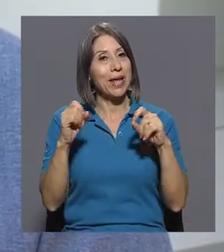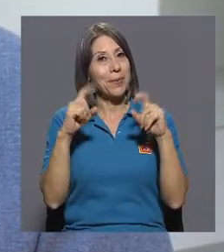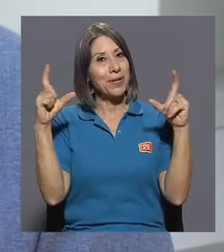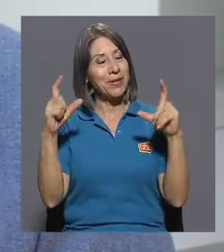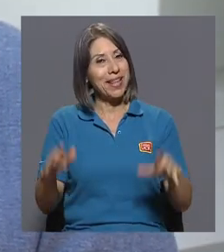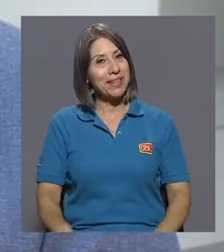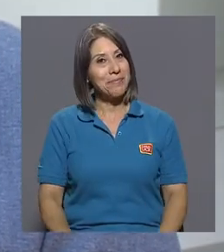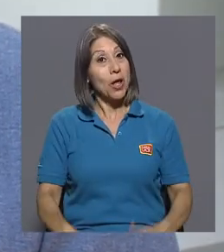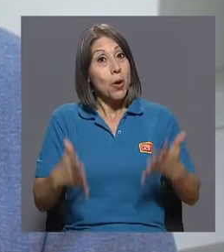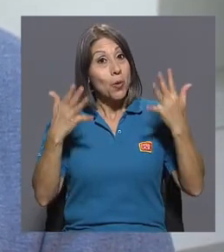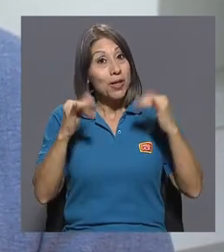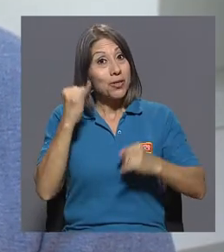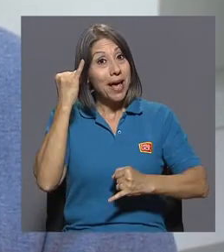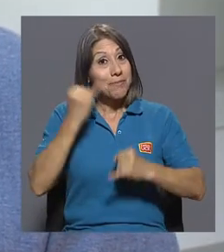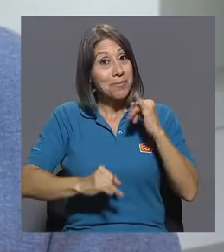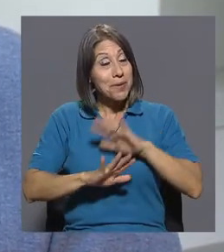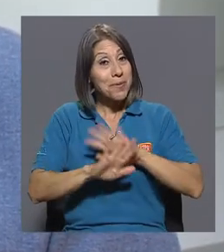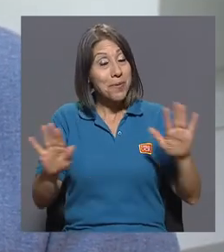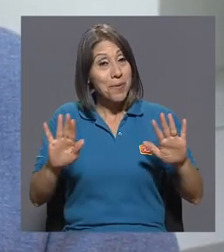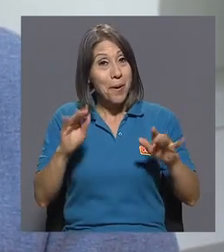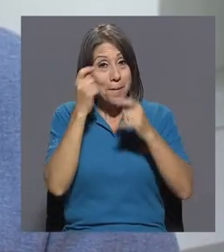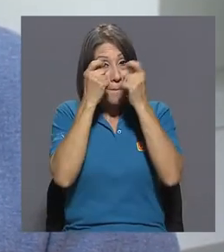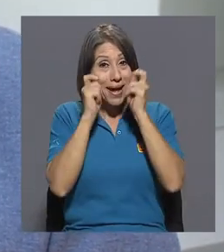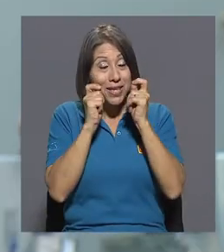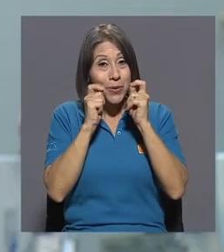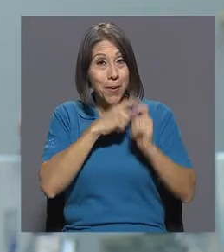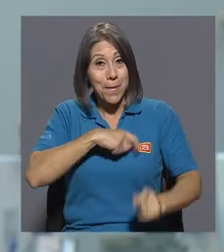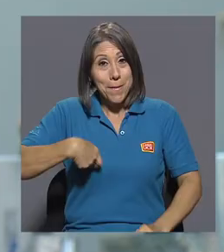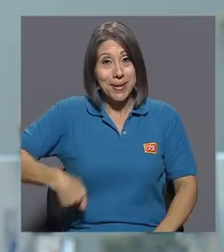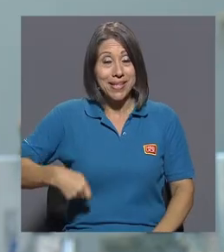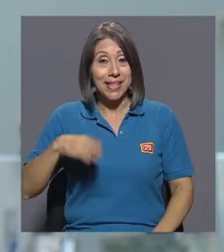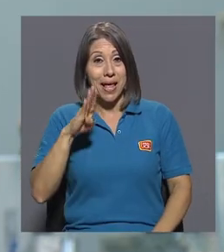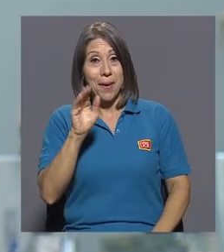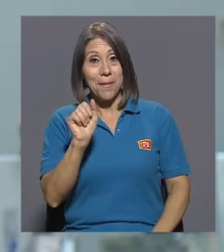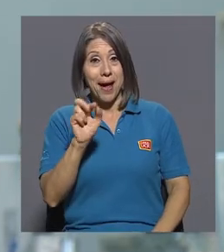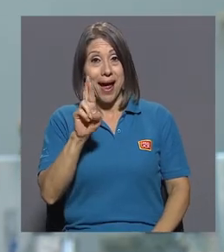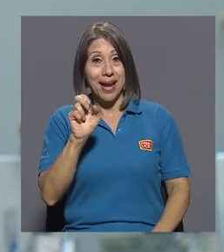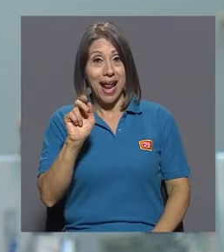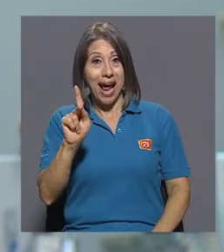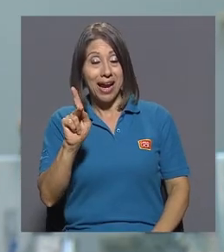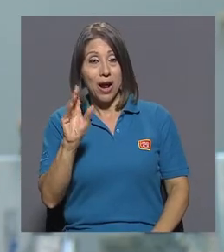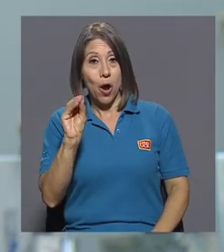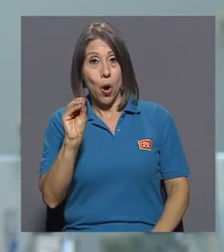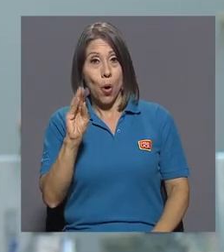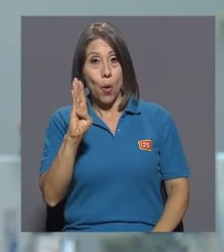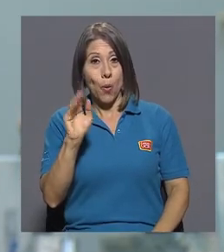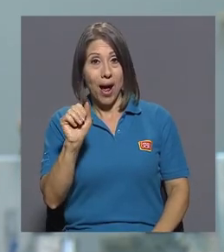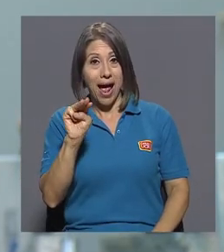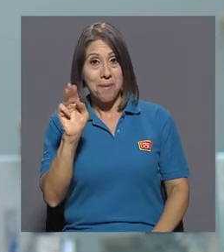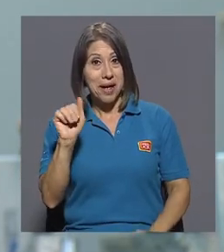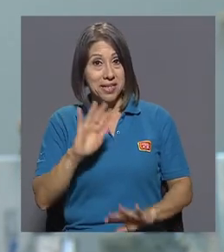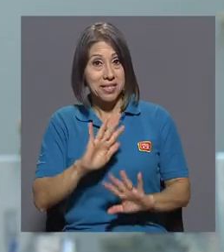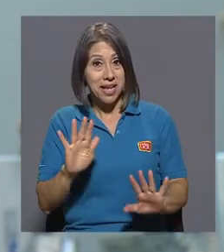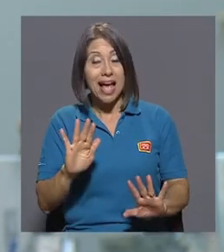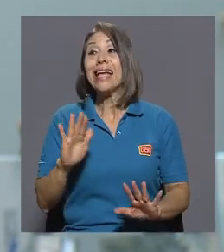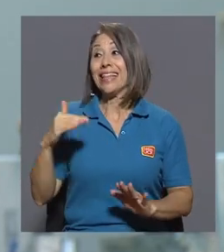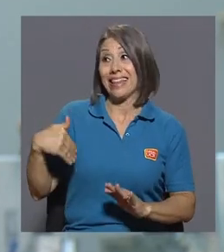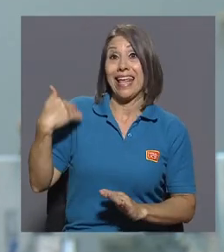maquillar a Barack Obama, ¿ya? Sí, vieras que después de Obama, lo que me pasó fue,